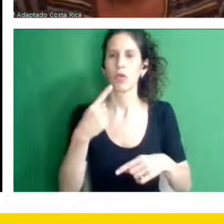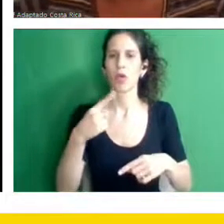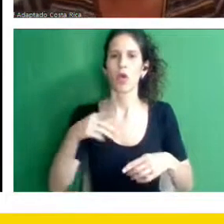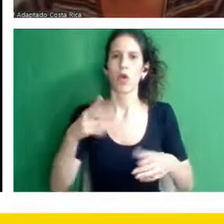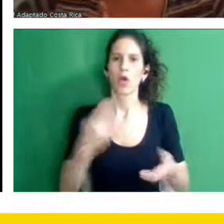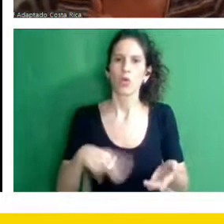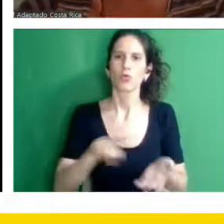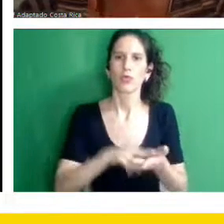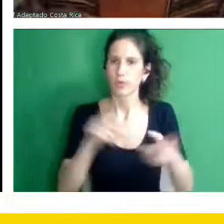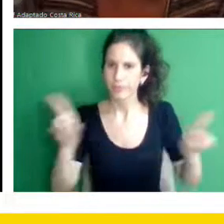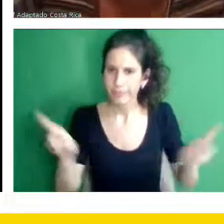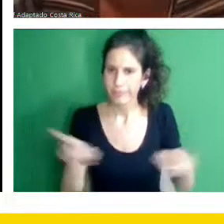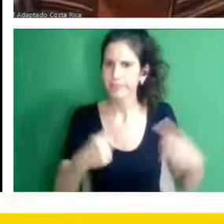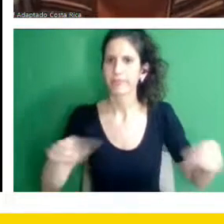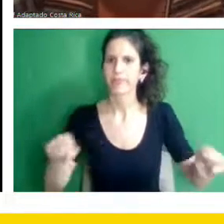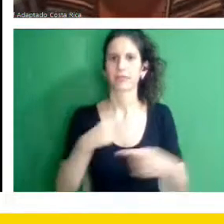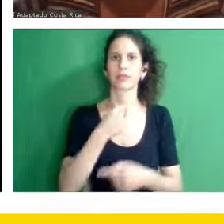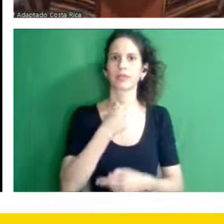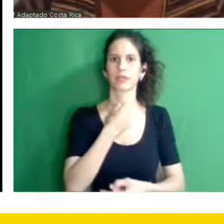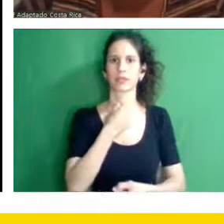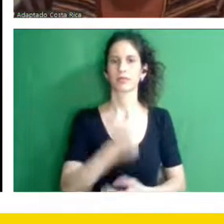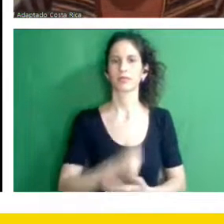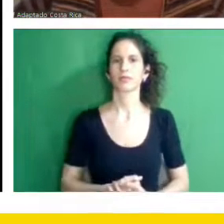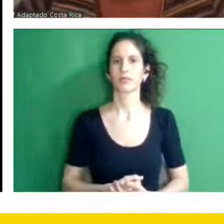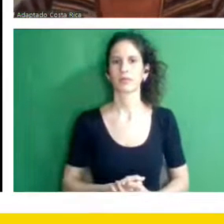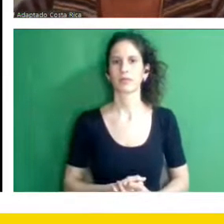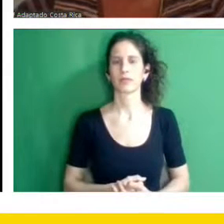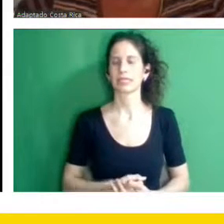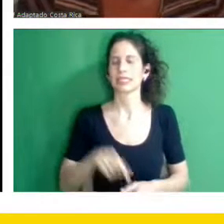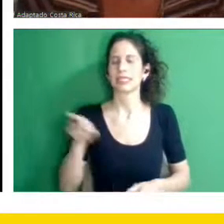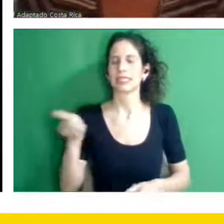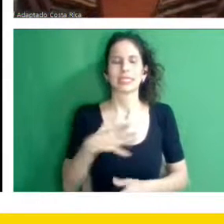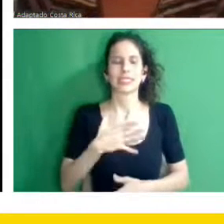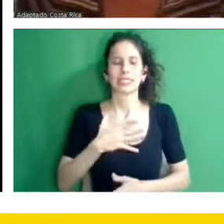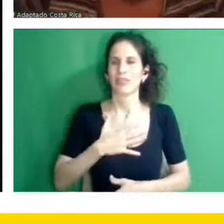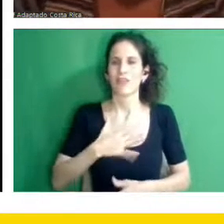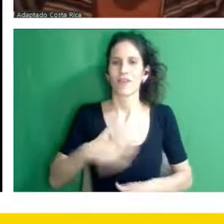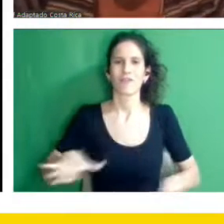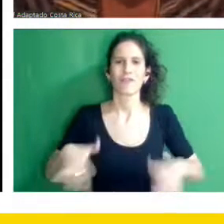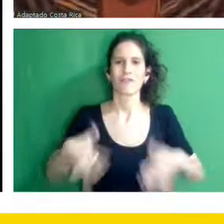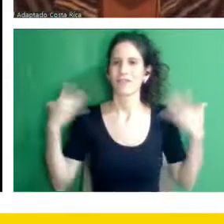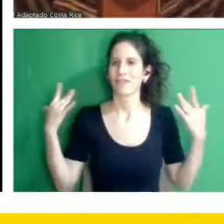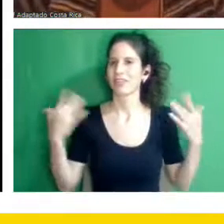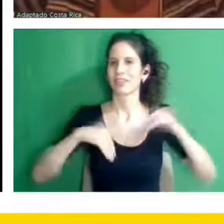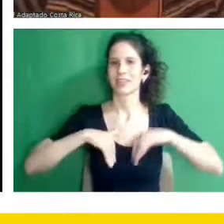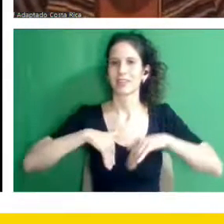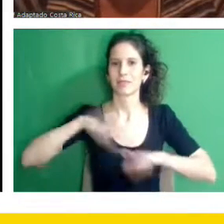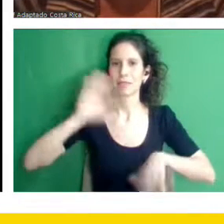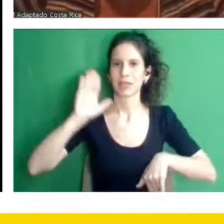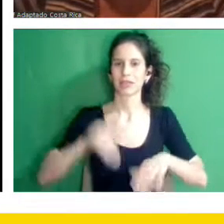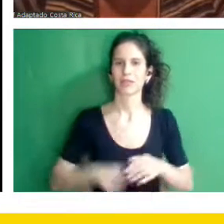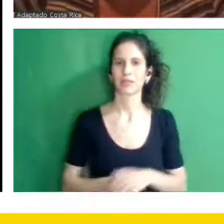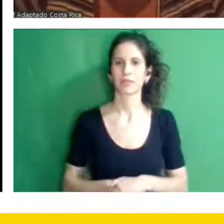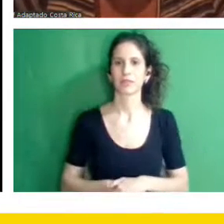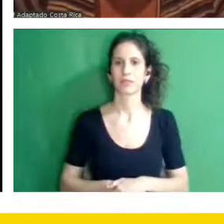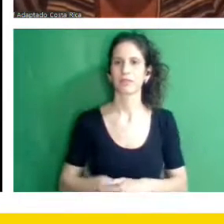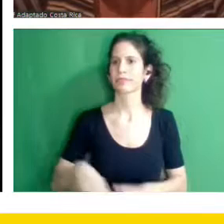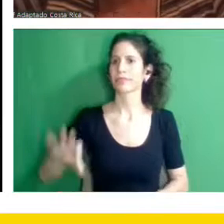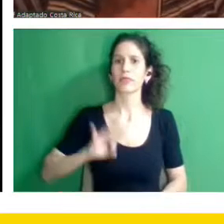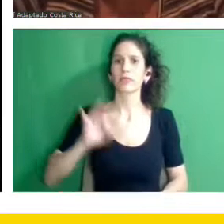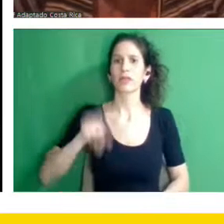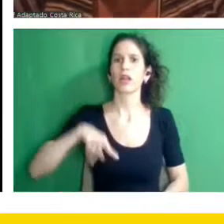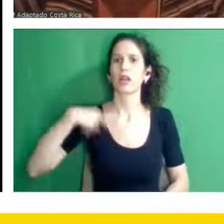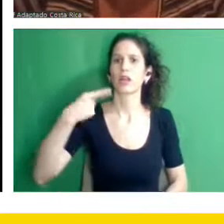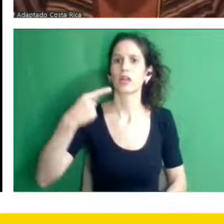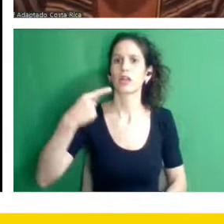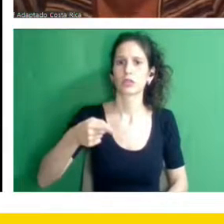el himno nacional, y eso fue, bueno, no les puedo explicar la felicidad tan grande. Y bueno, este año tenemos ahí algunas bajas,